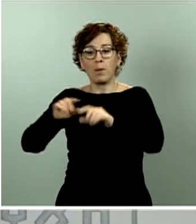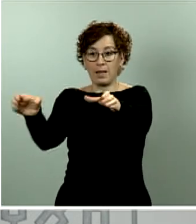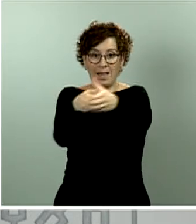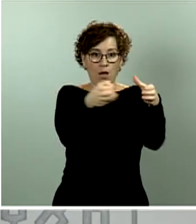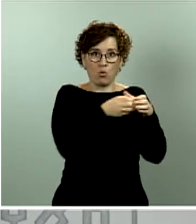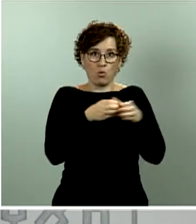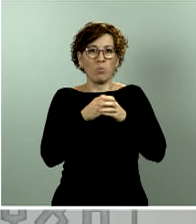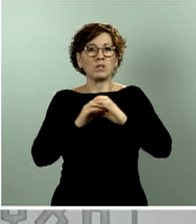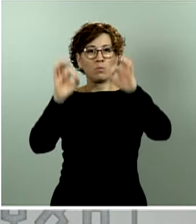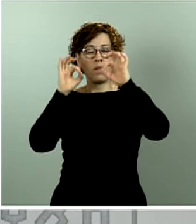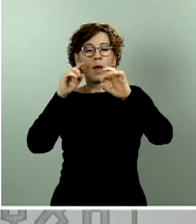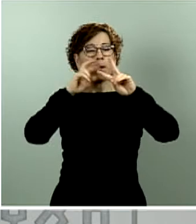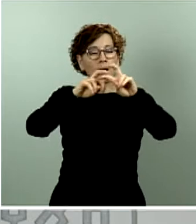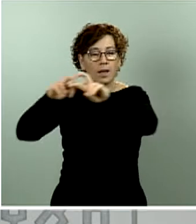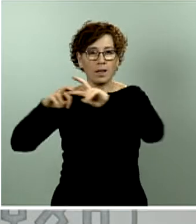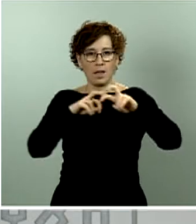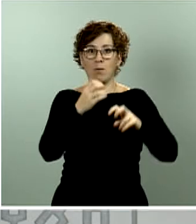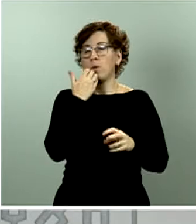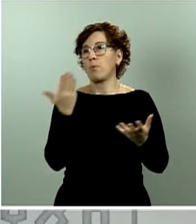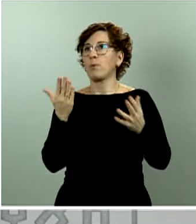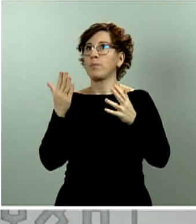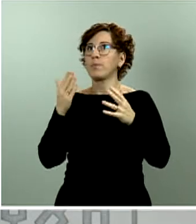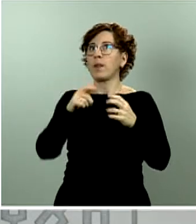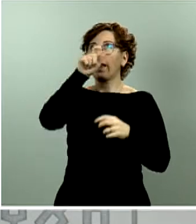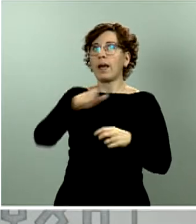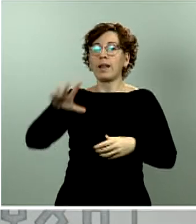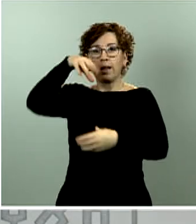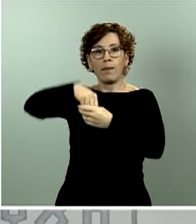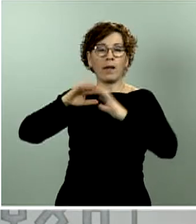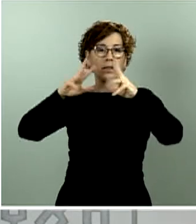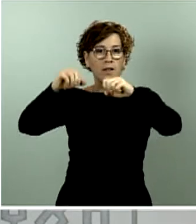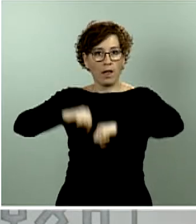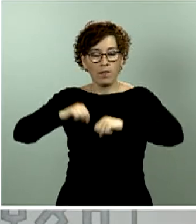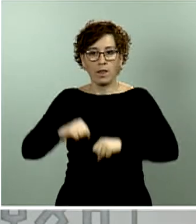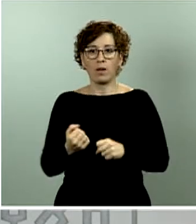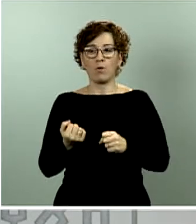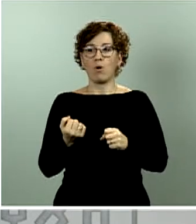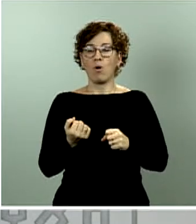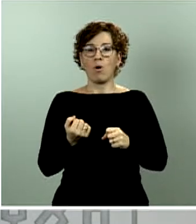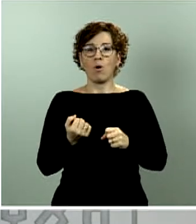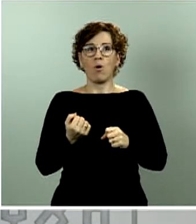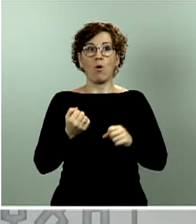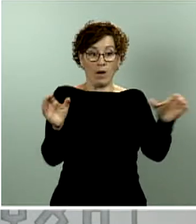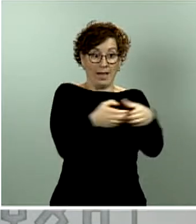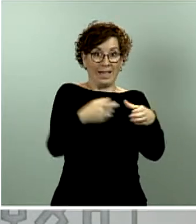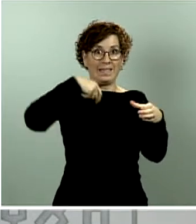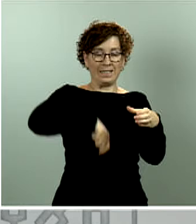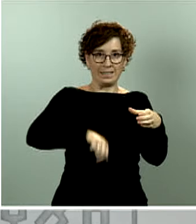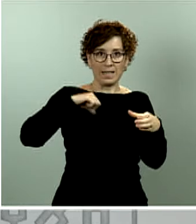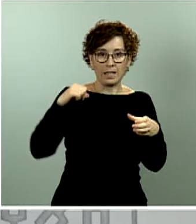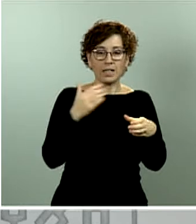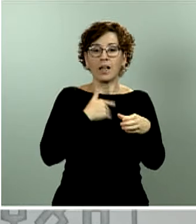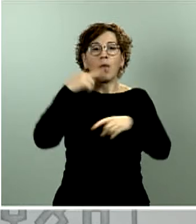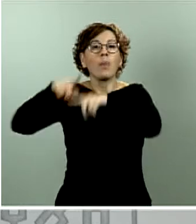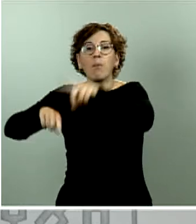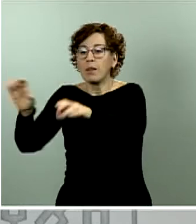de residencias de ancianos o en poblaciones sanitarias o en algunos otros grupos en los que se están haciendo este tipo de cribados. Esto distorsiona